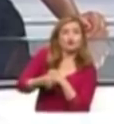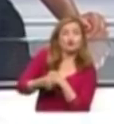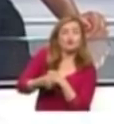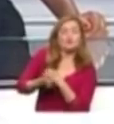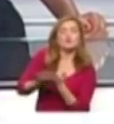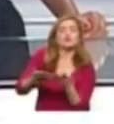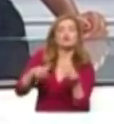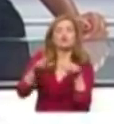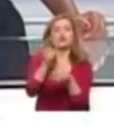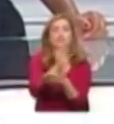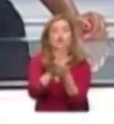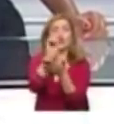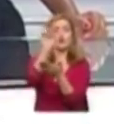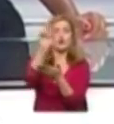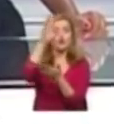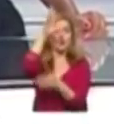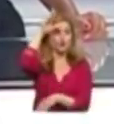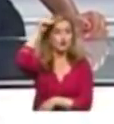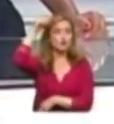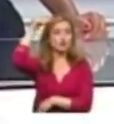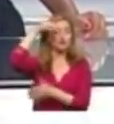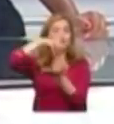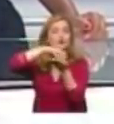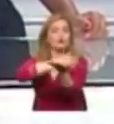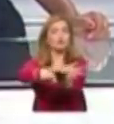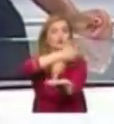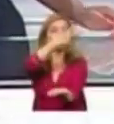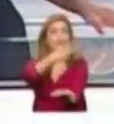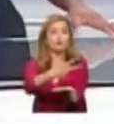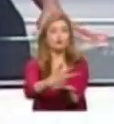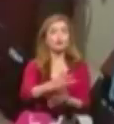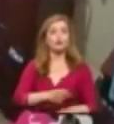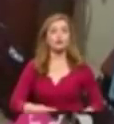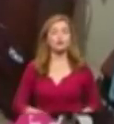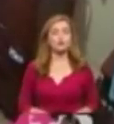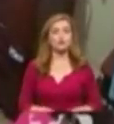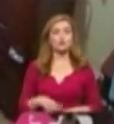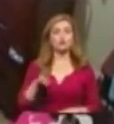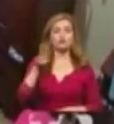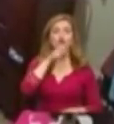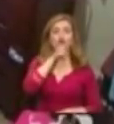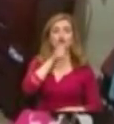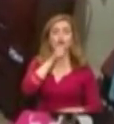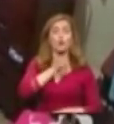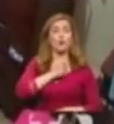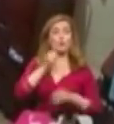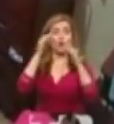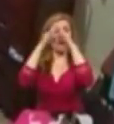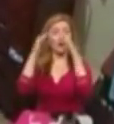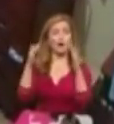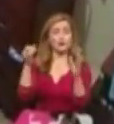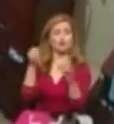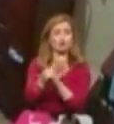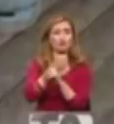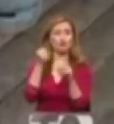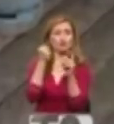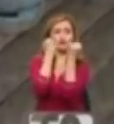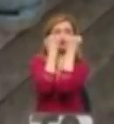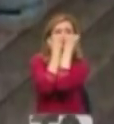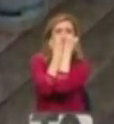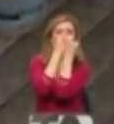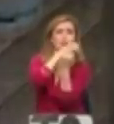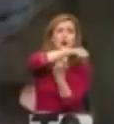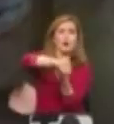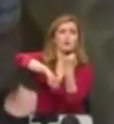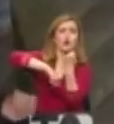se registró en un barrio al sur de Riobamba, provincia de Chimborazo. Dos adultos mayores en su propia casa fueron golpeados y atados.